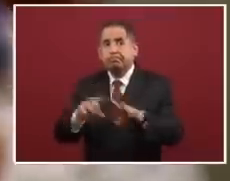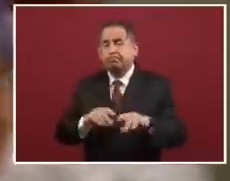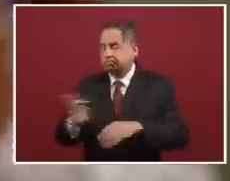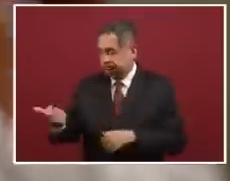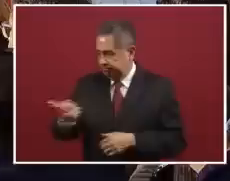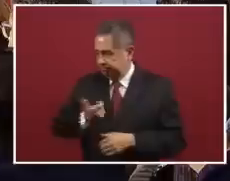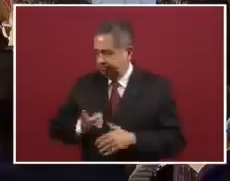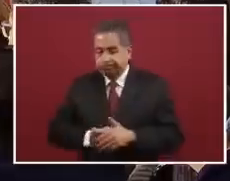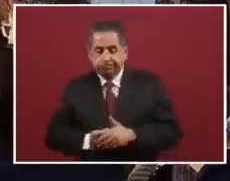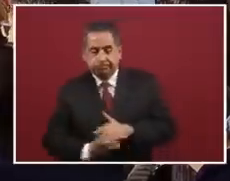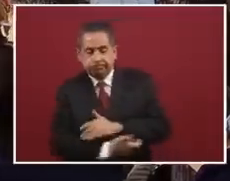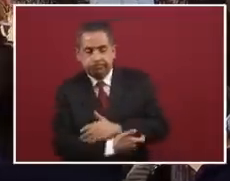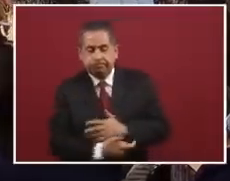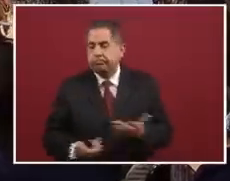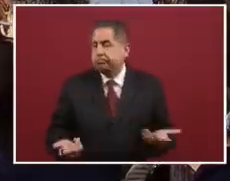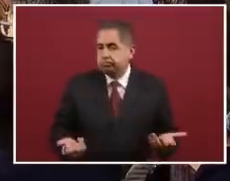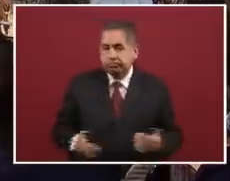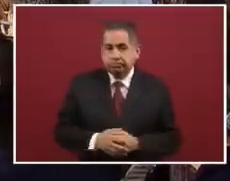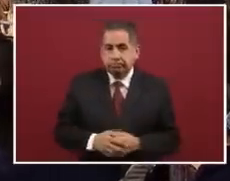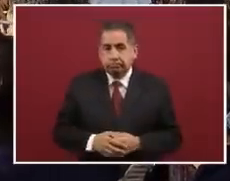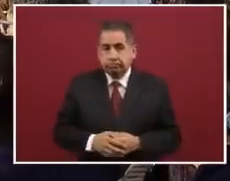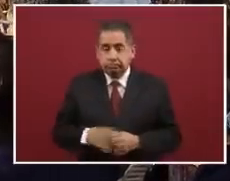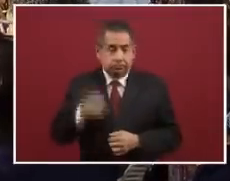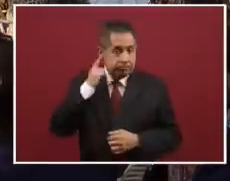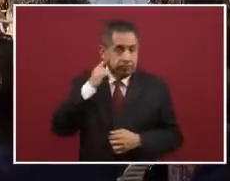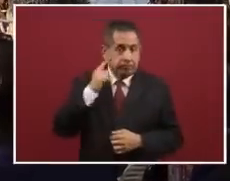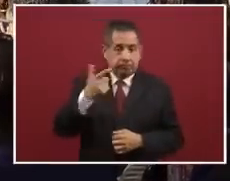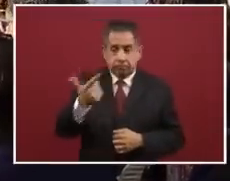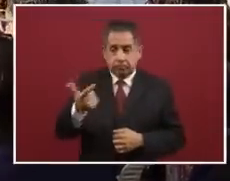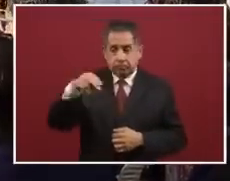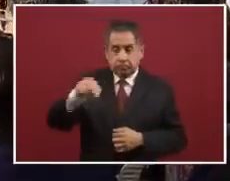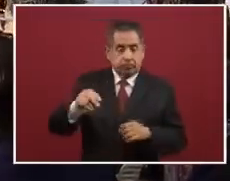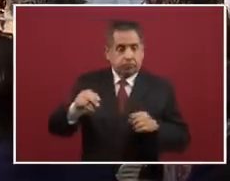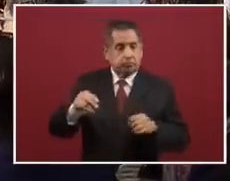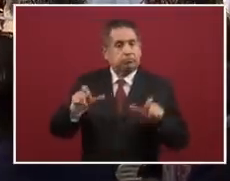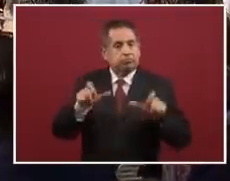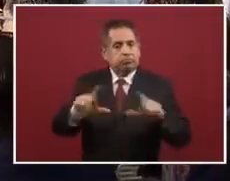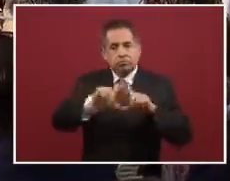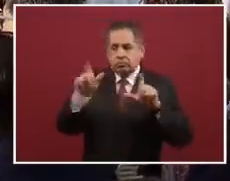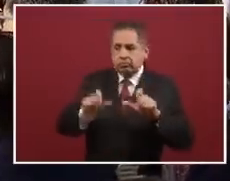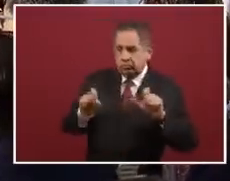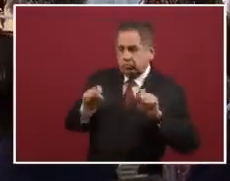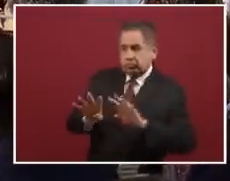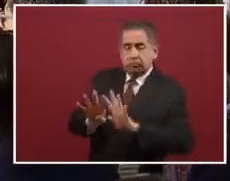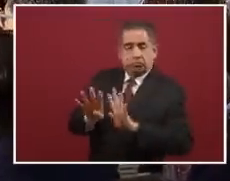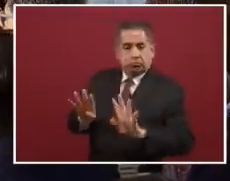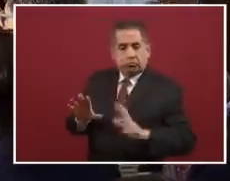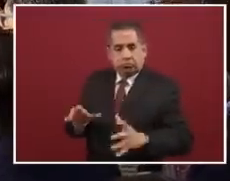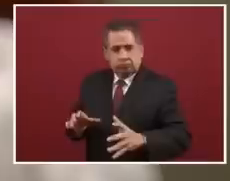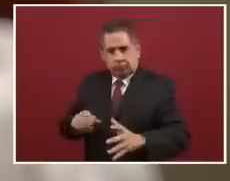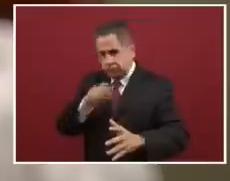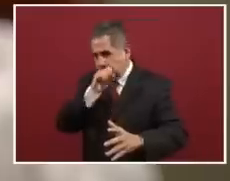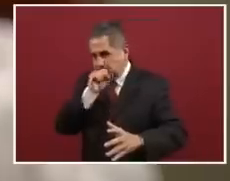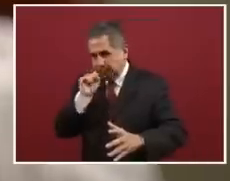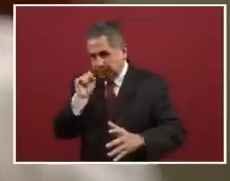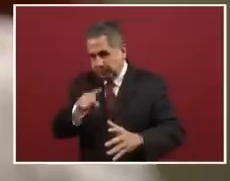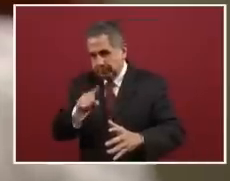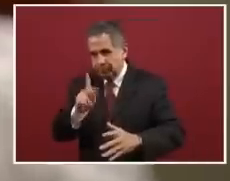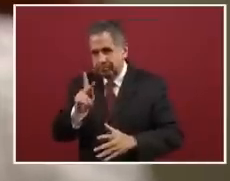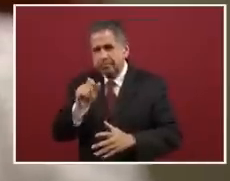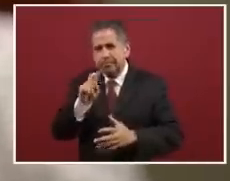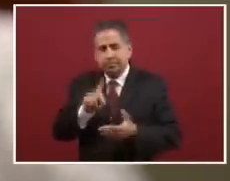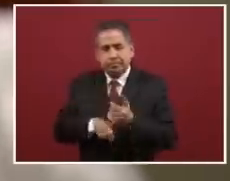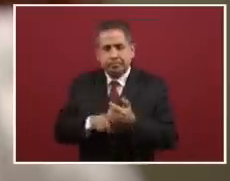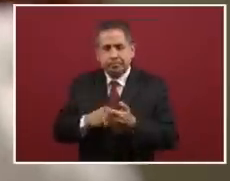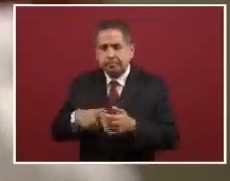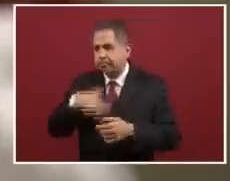Escuchamos que la Guardia Nacional demanda refuerzos a la frontera. ¿También es parte del plan acabar con